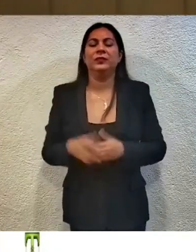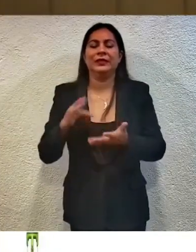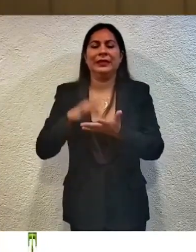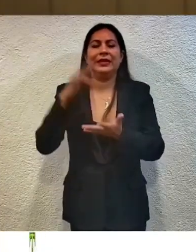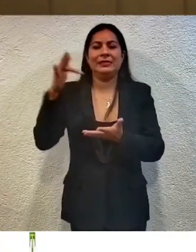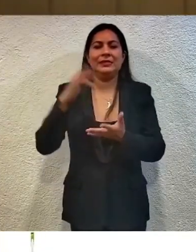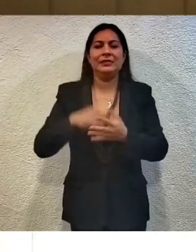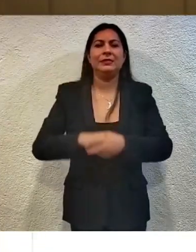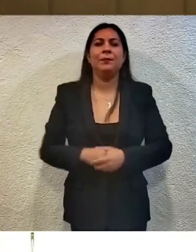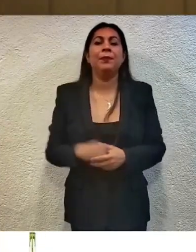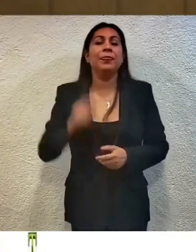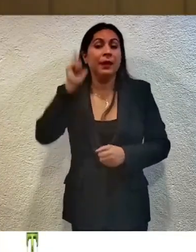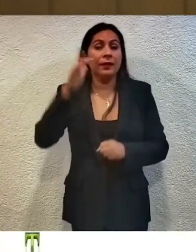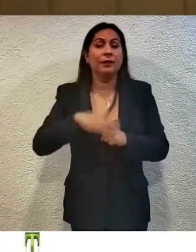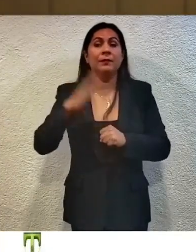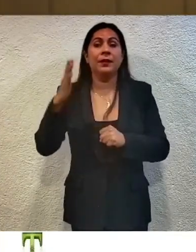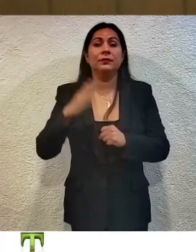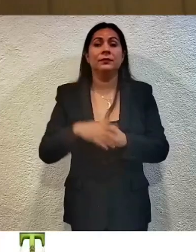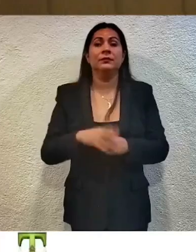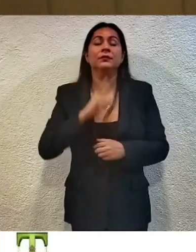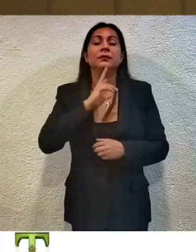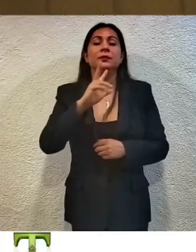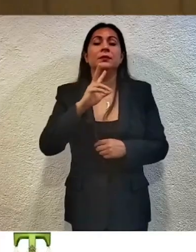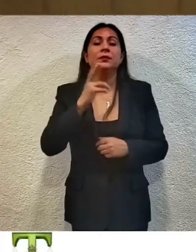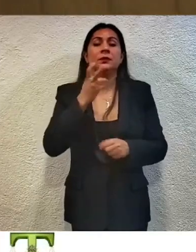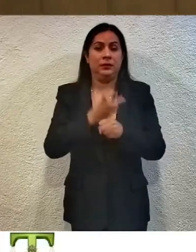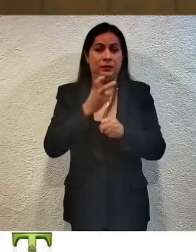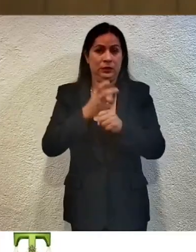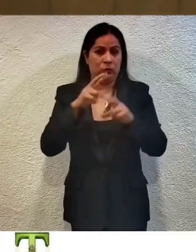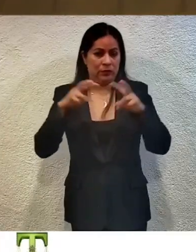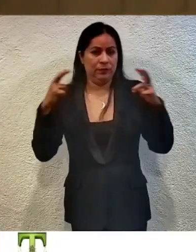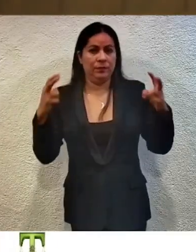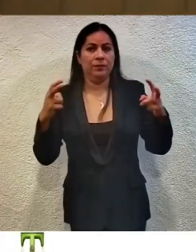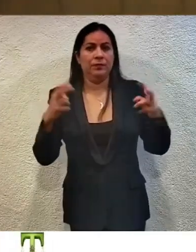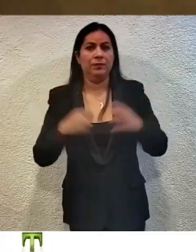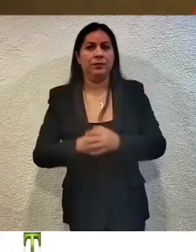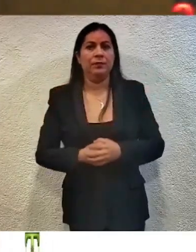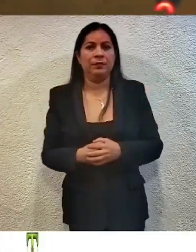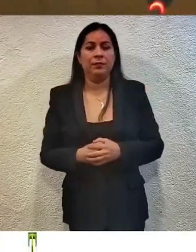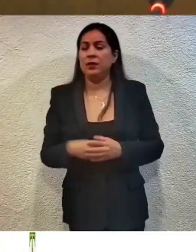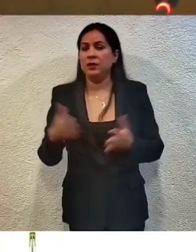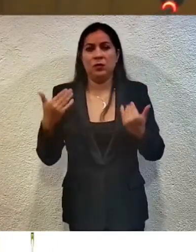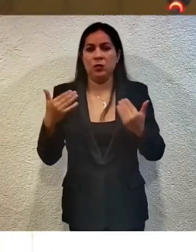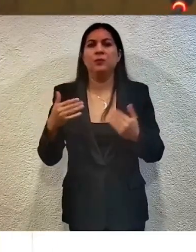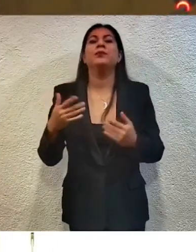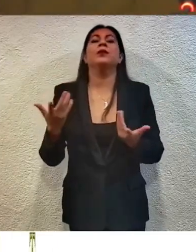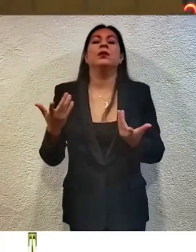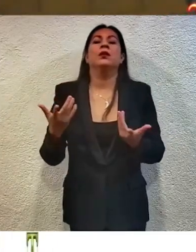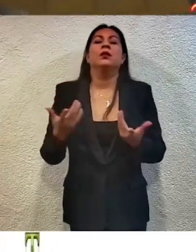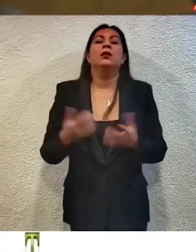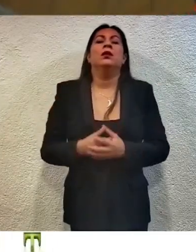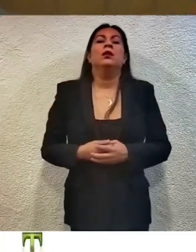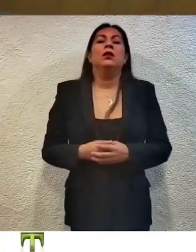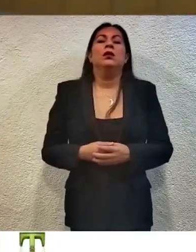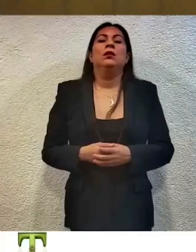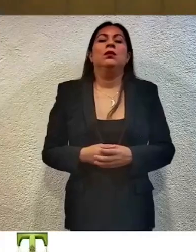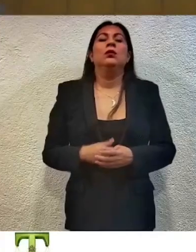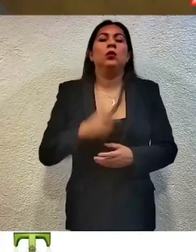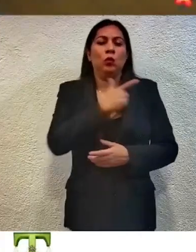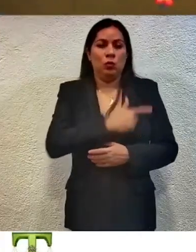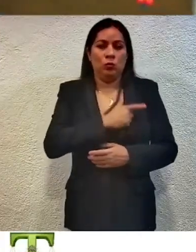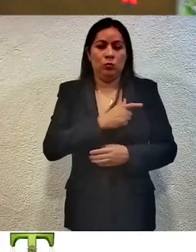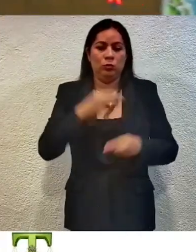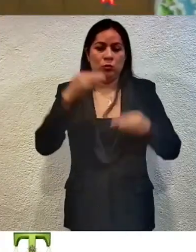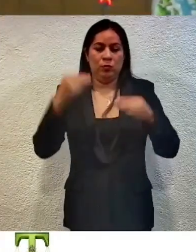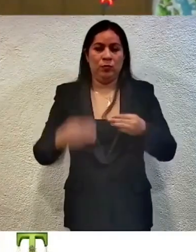Gracias. ¿Alguien más desea hacer uso de la voz en esta segunda ronda? De no ser así, con gusto,